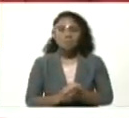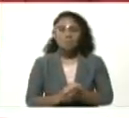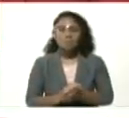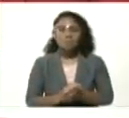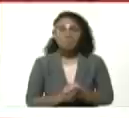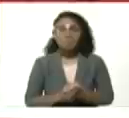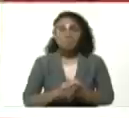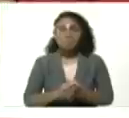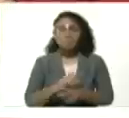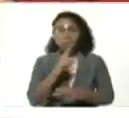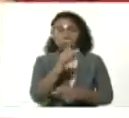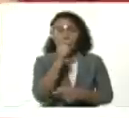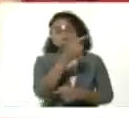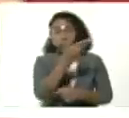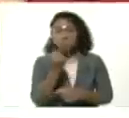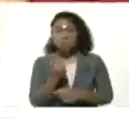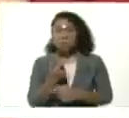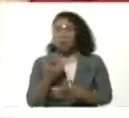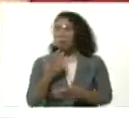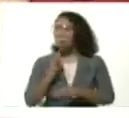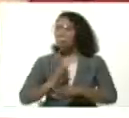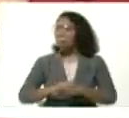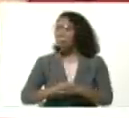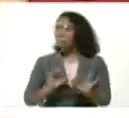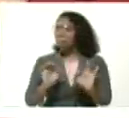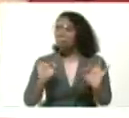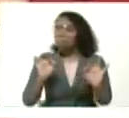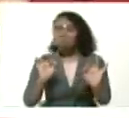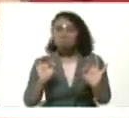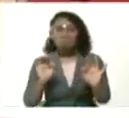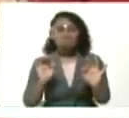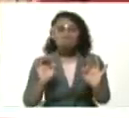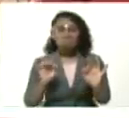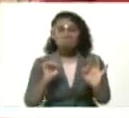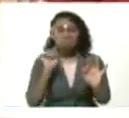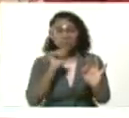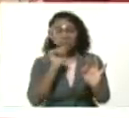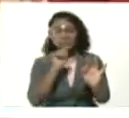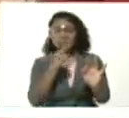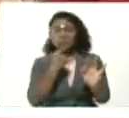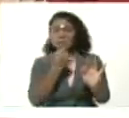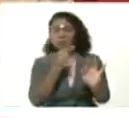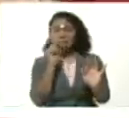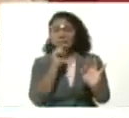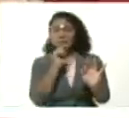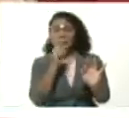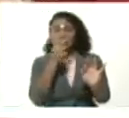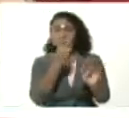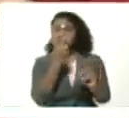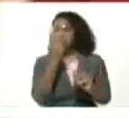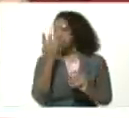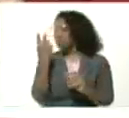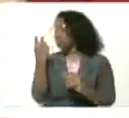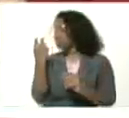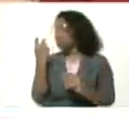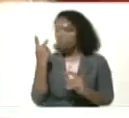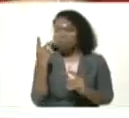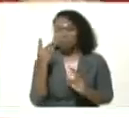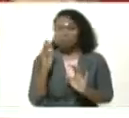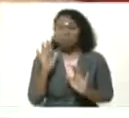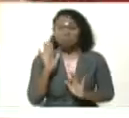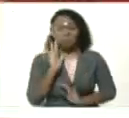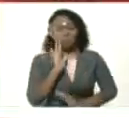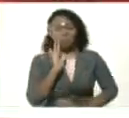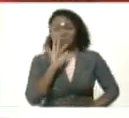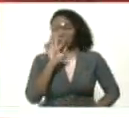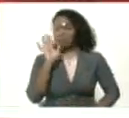Guanipa regresó, como que no ha pasado nada. Y ese era uno de los que decían, veía para atrás y delirium tremens, pues, ¿qué se llama